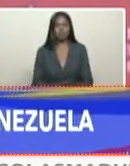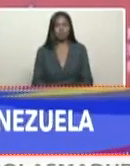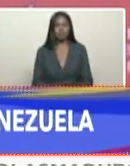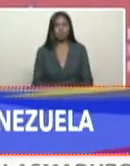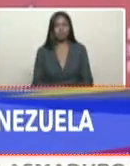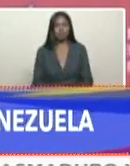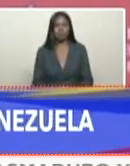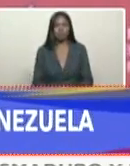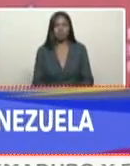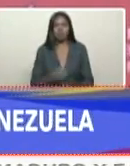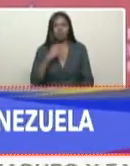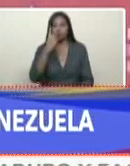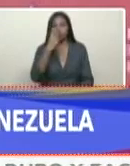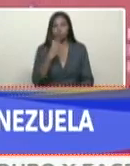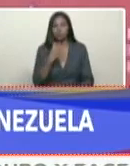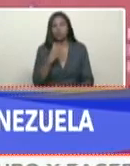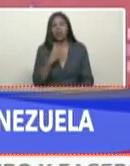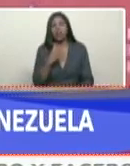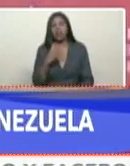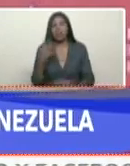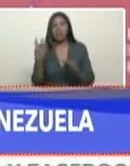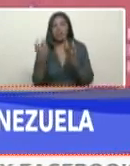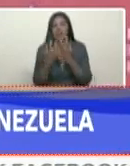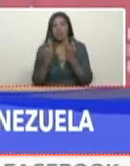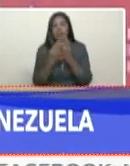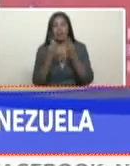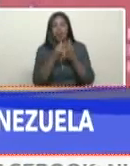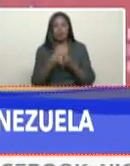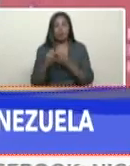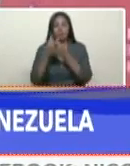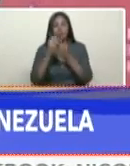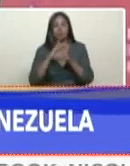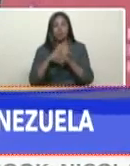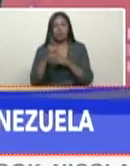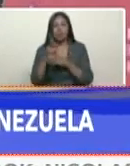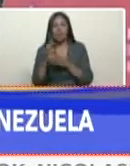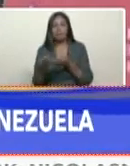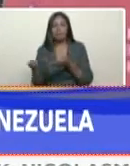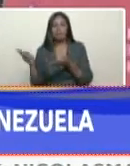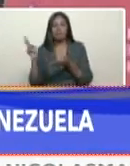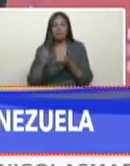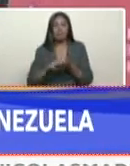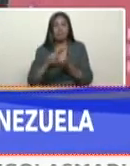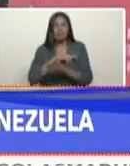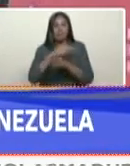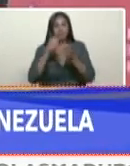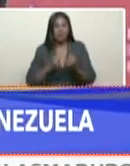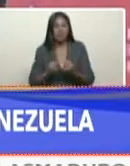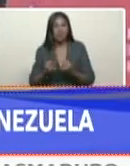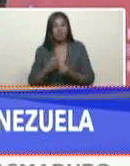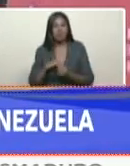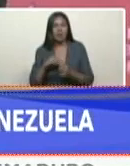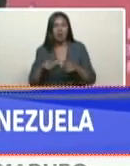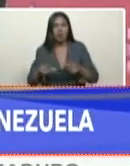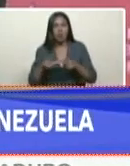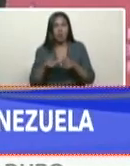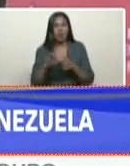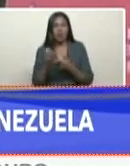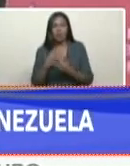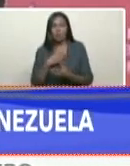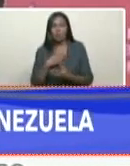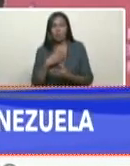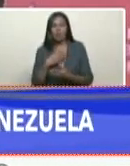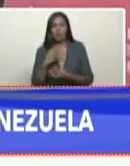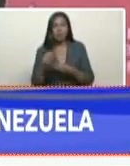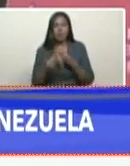que hablo de víctimas de la guerra económica, porque puede haber una recaída dura en los sectores que no hemos podido sacar